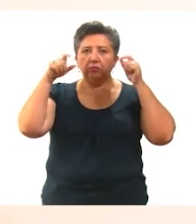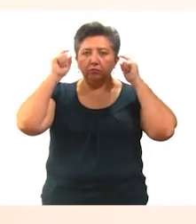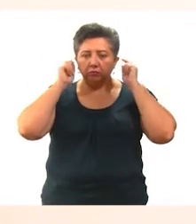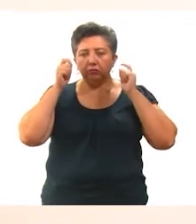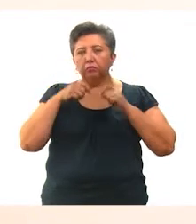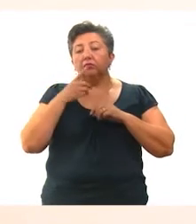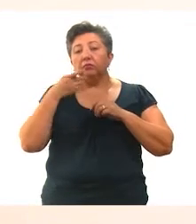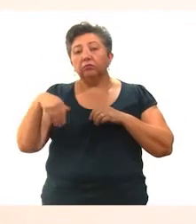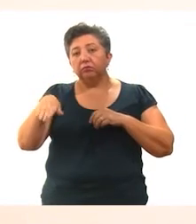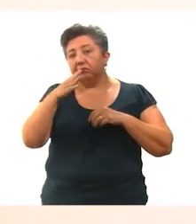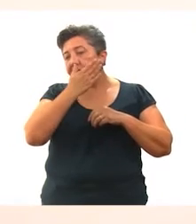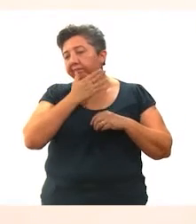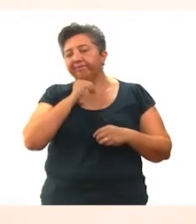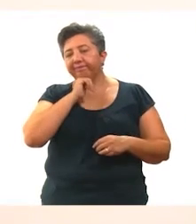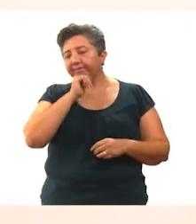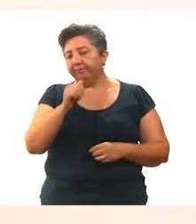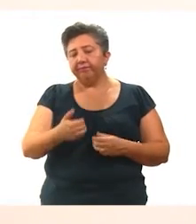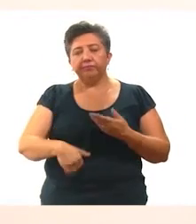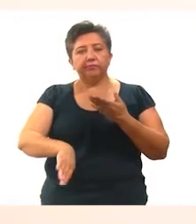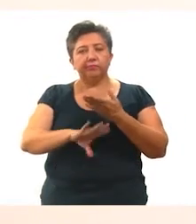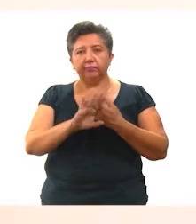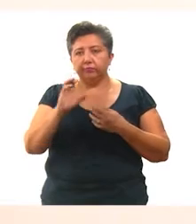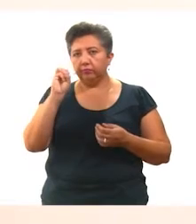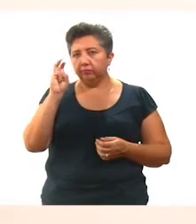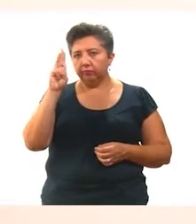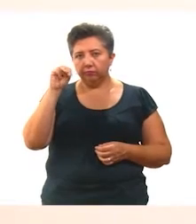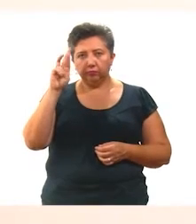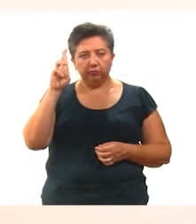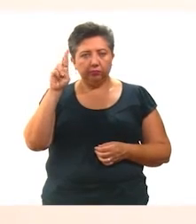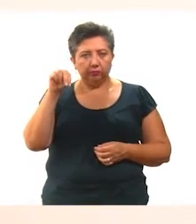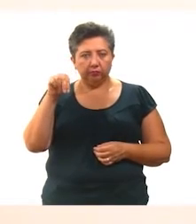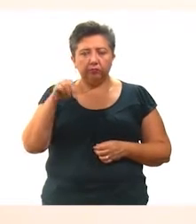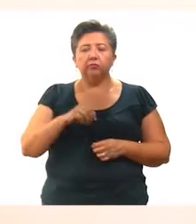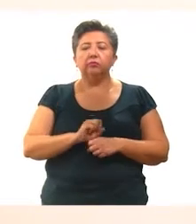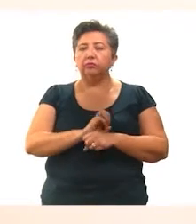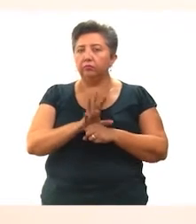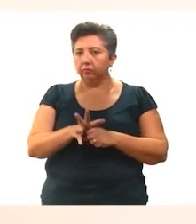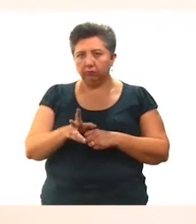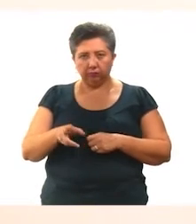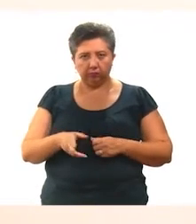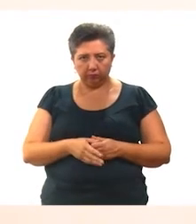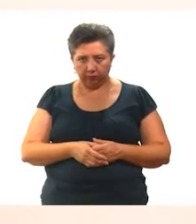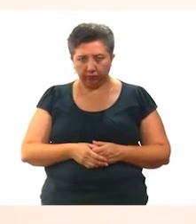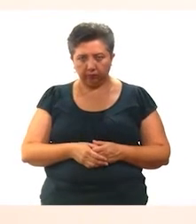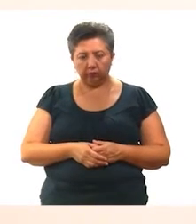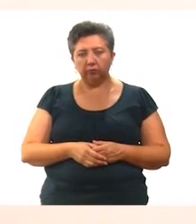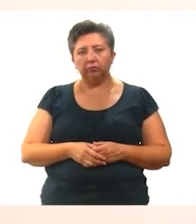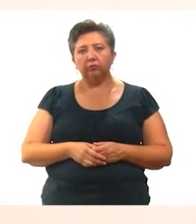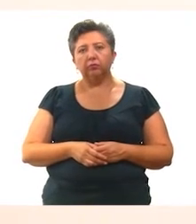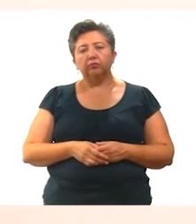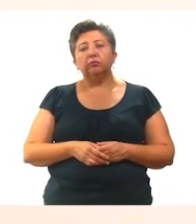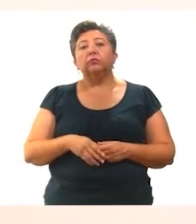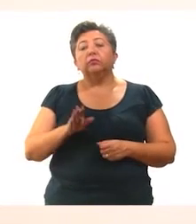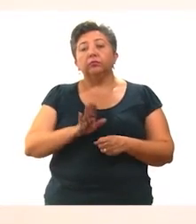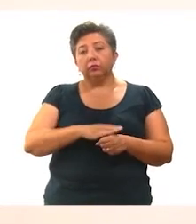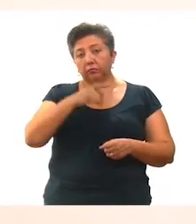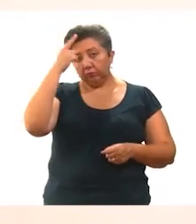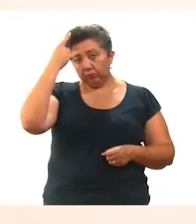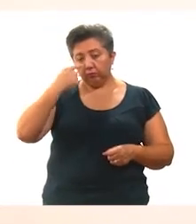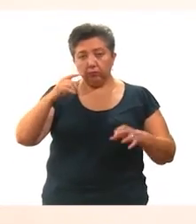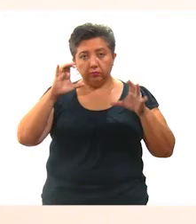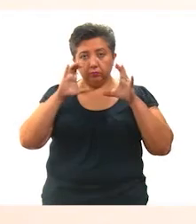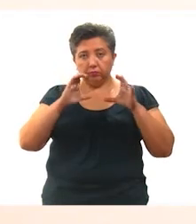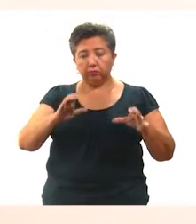bo, hebisle KN95. Tumen lejelo bo, tak yo col 95% canantic magtutan le Omicrono. Helvish sokuyalalo,